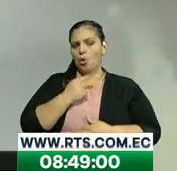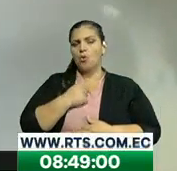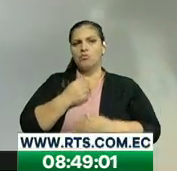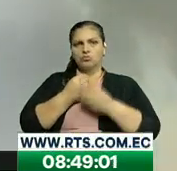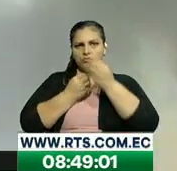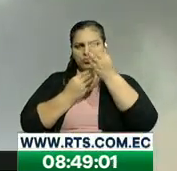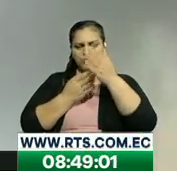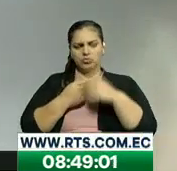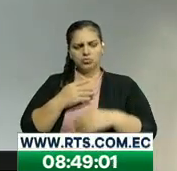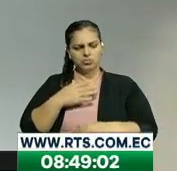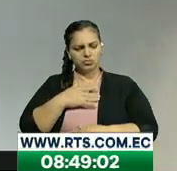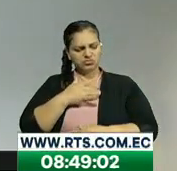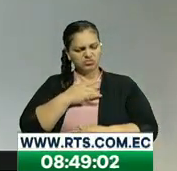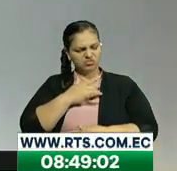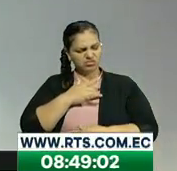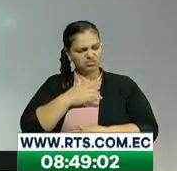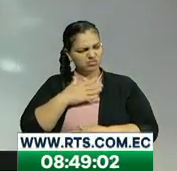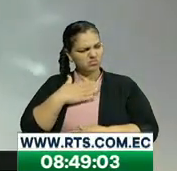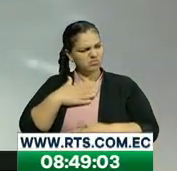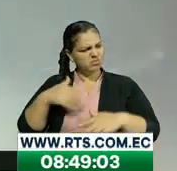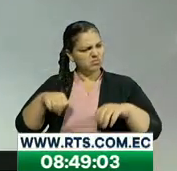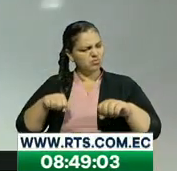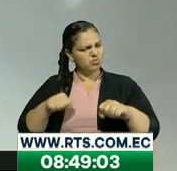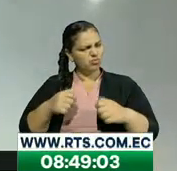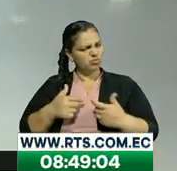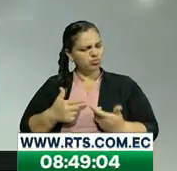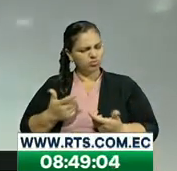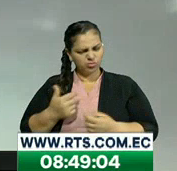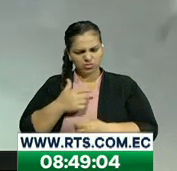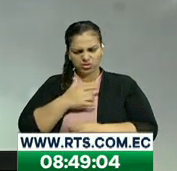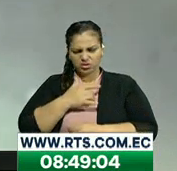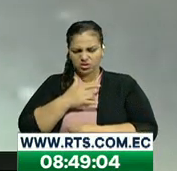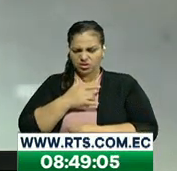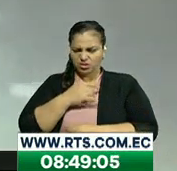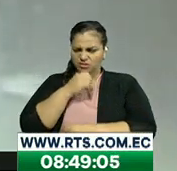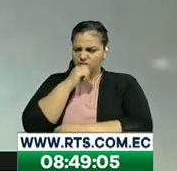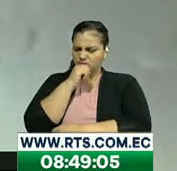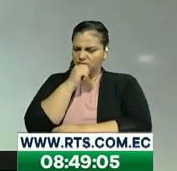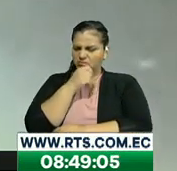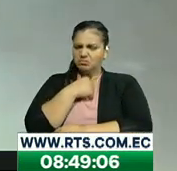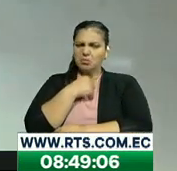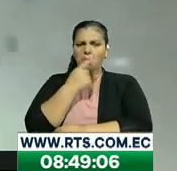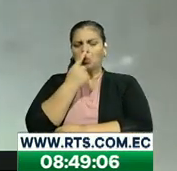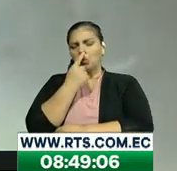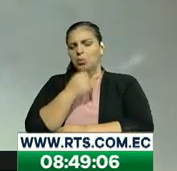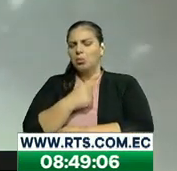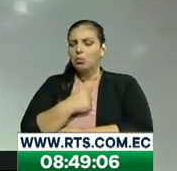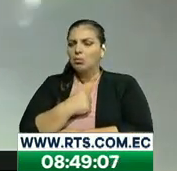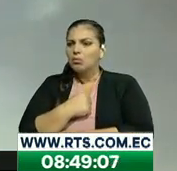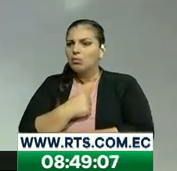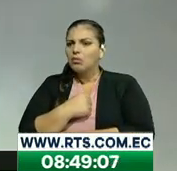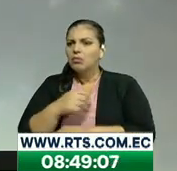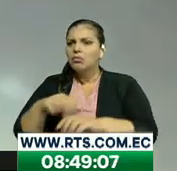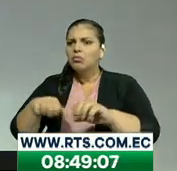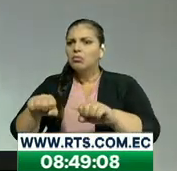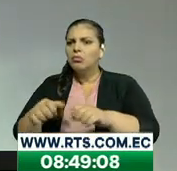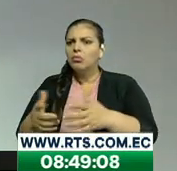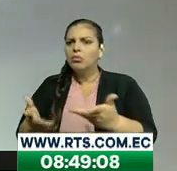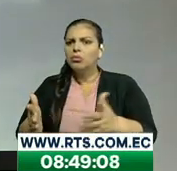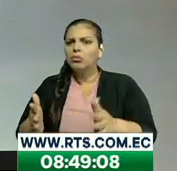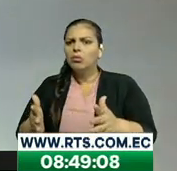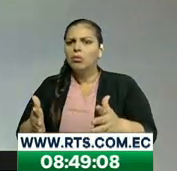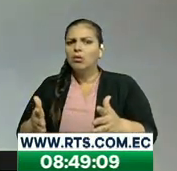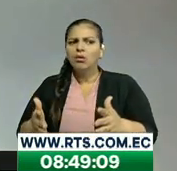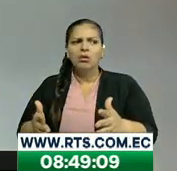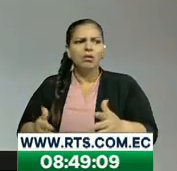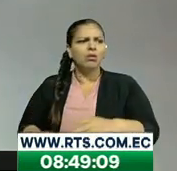igual, porque siempre la sé dejar más arrinconada para poder verla. Cosa que salí, ya no encontré la moto ya. Se me hizo ya. No sé ni